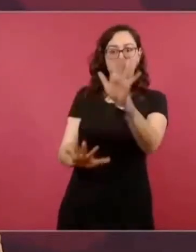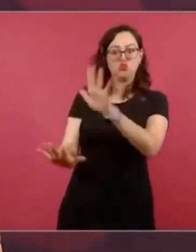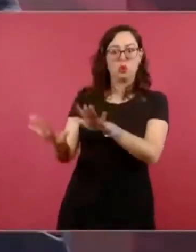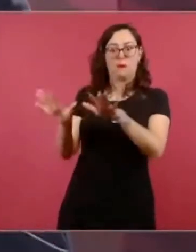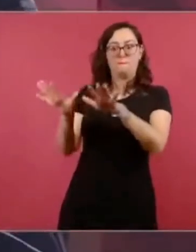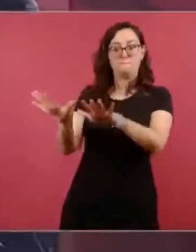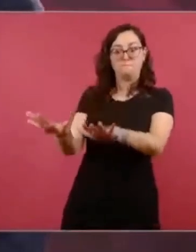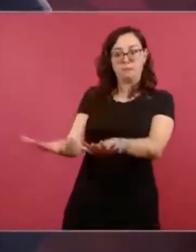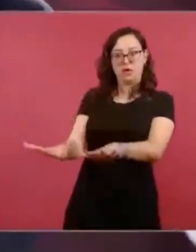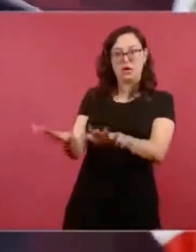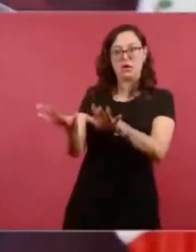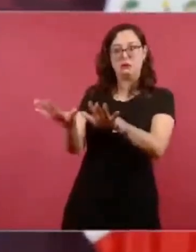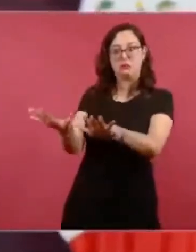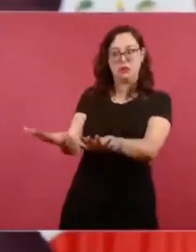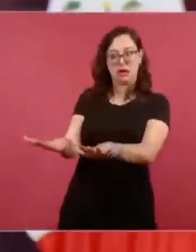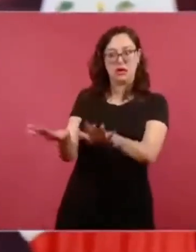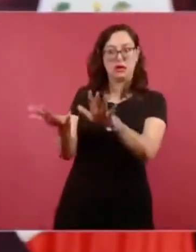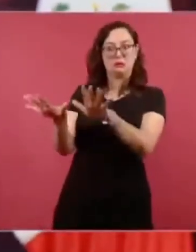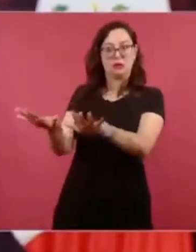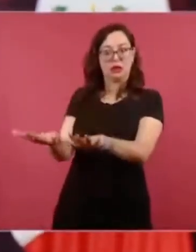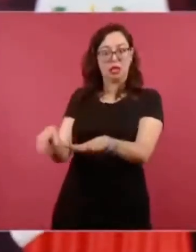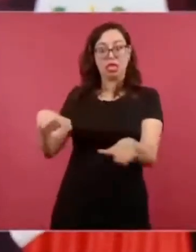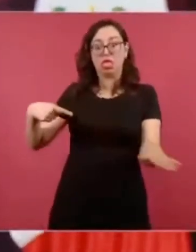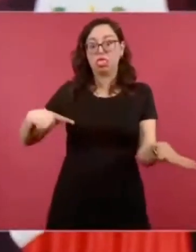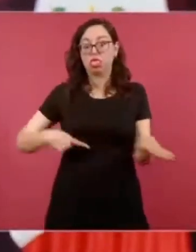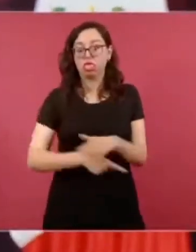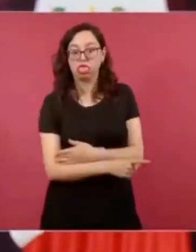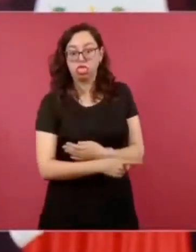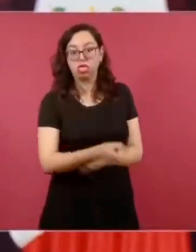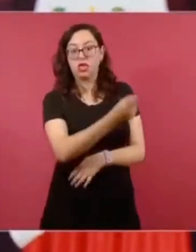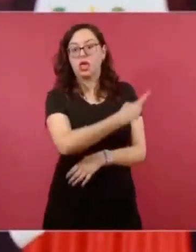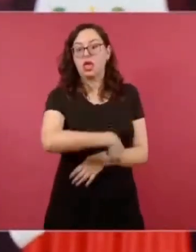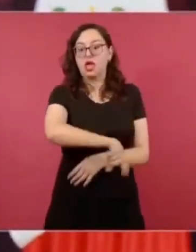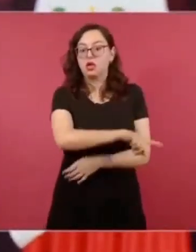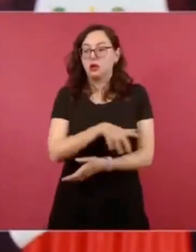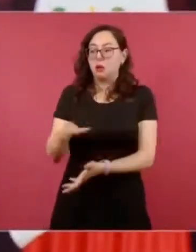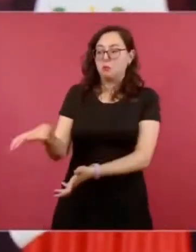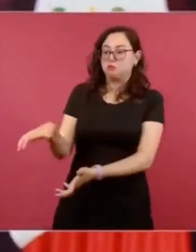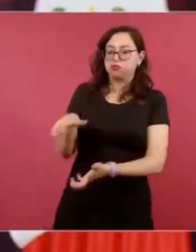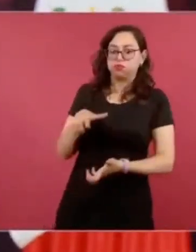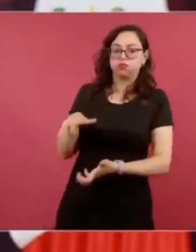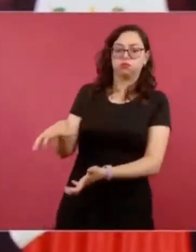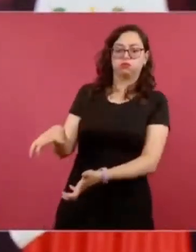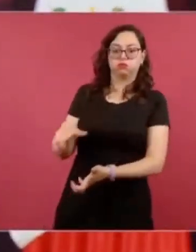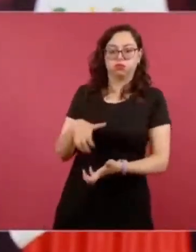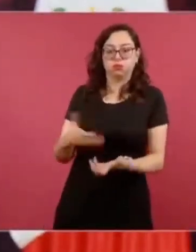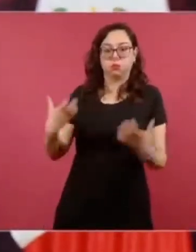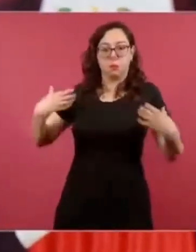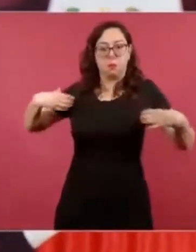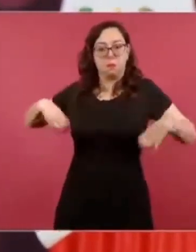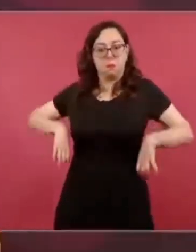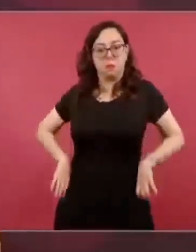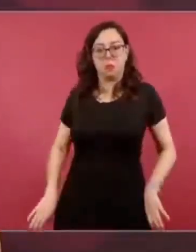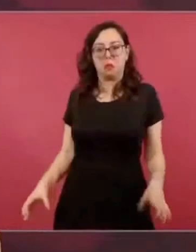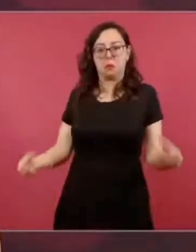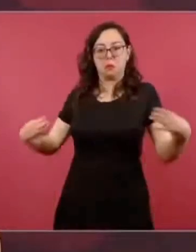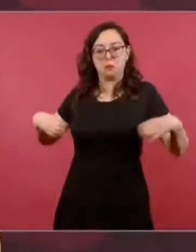porque eran los que ayudaban a legitimar todo ese atraco, toda esa